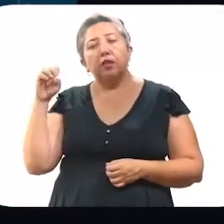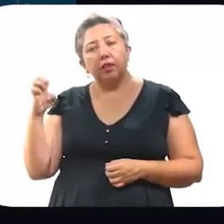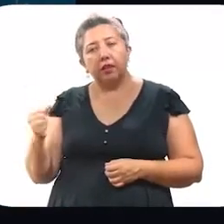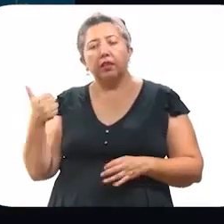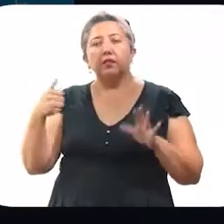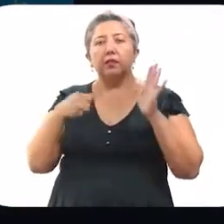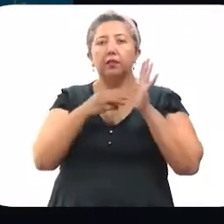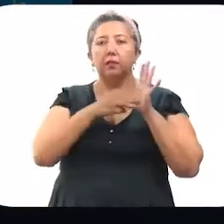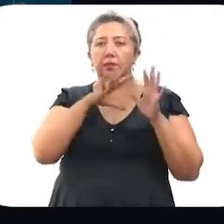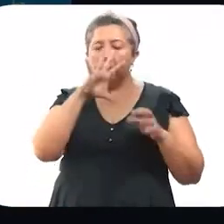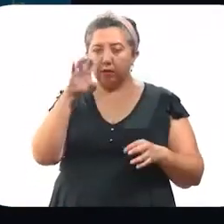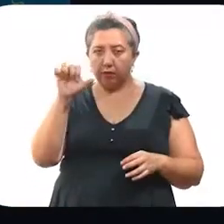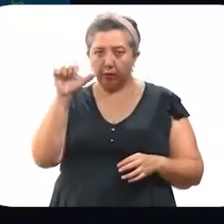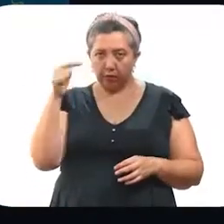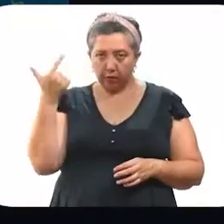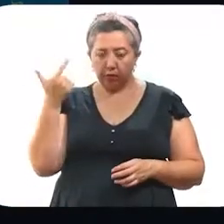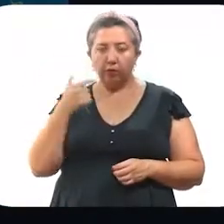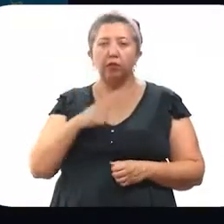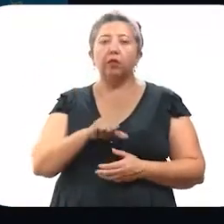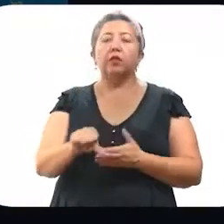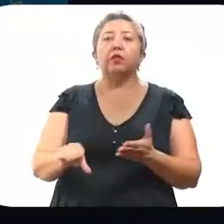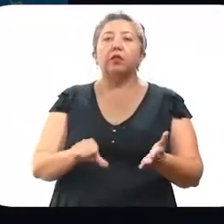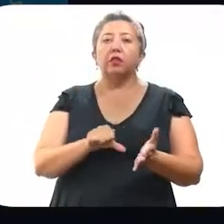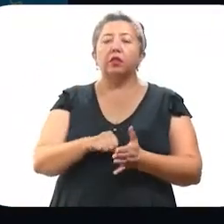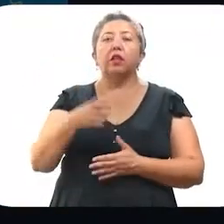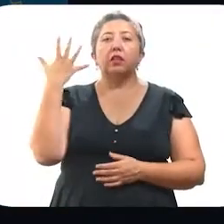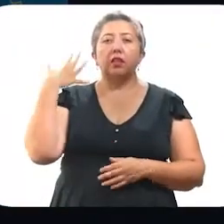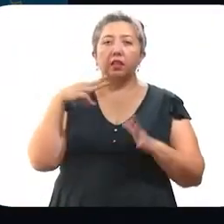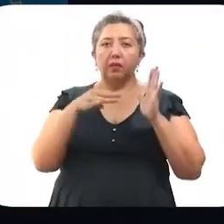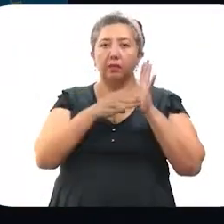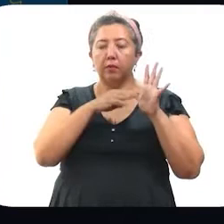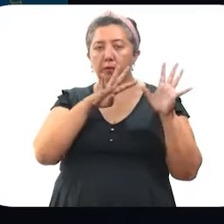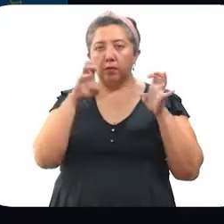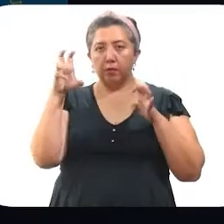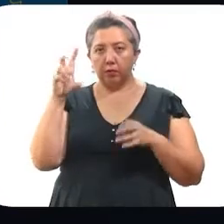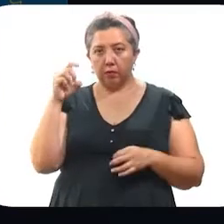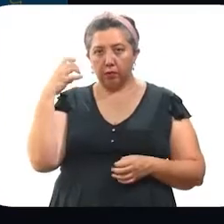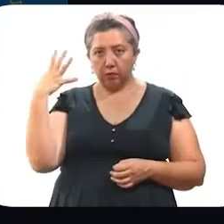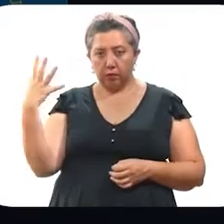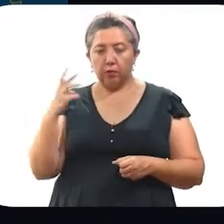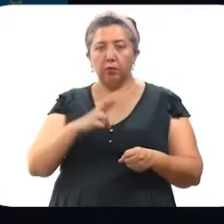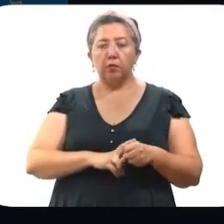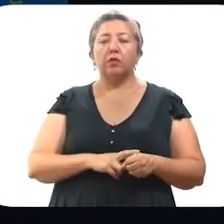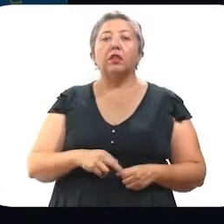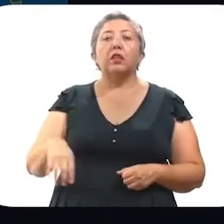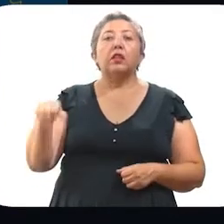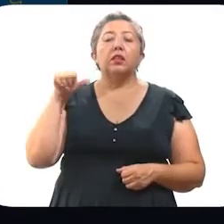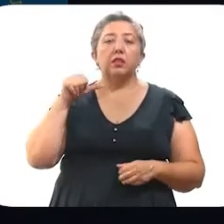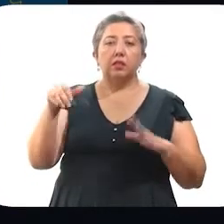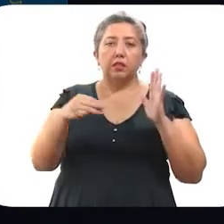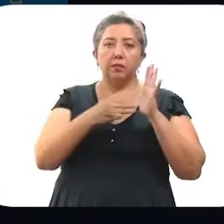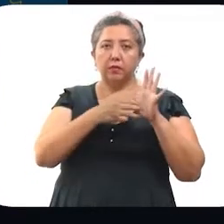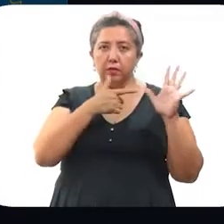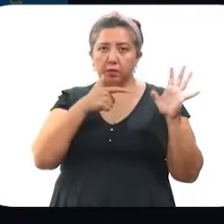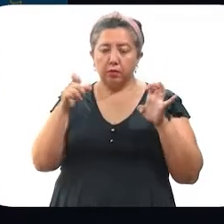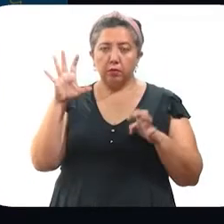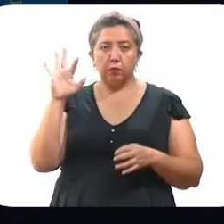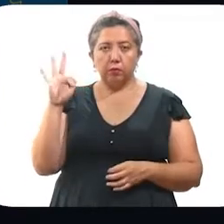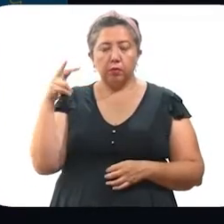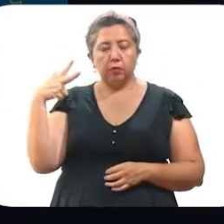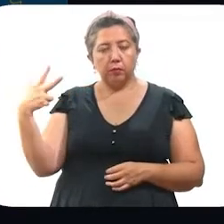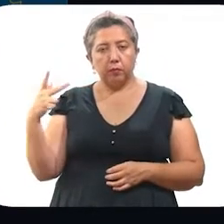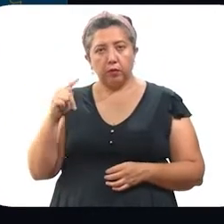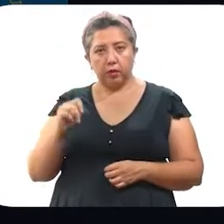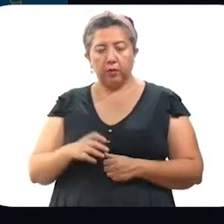6 mil 512 en la zona centro 10 mil 934 en la zona sur 16 mil 748